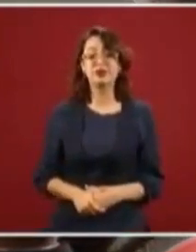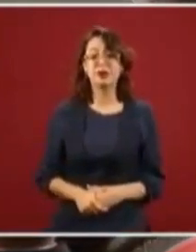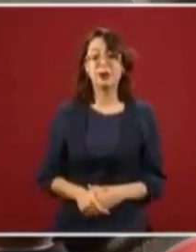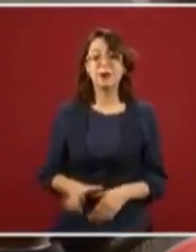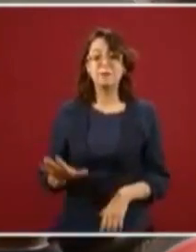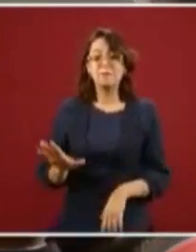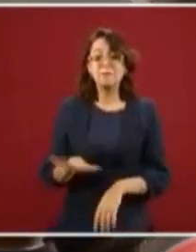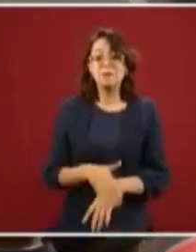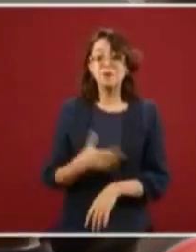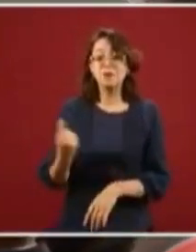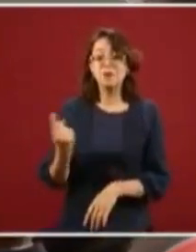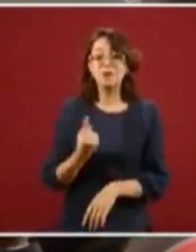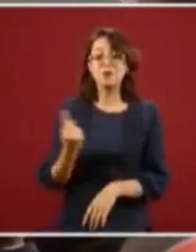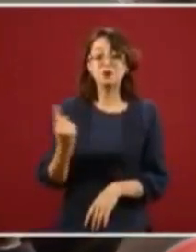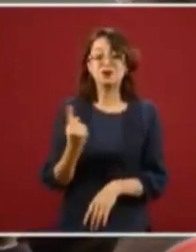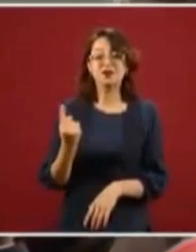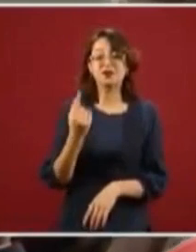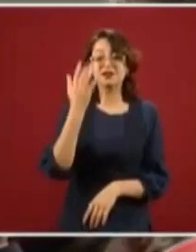el